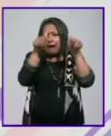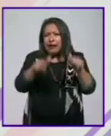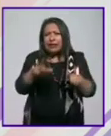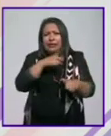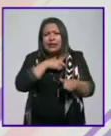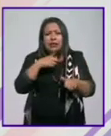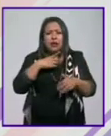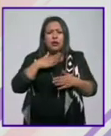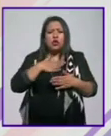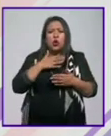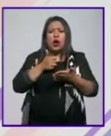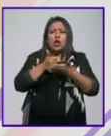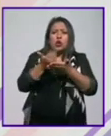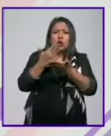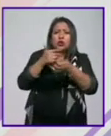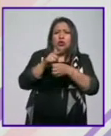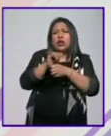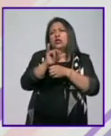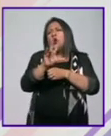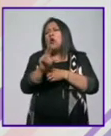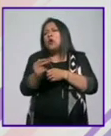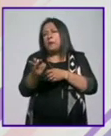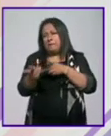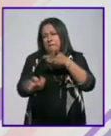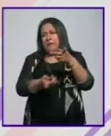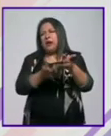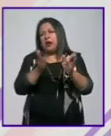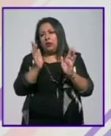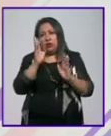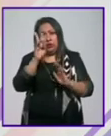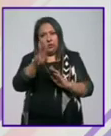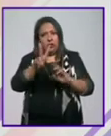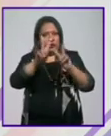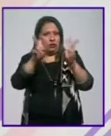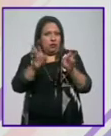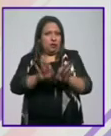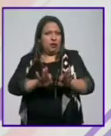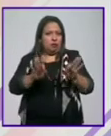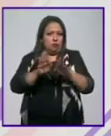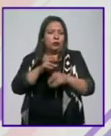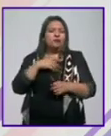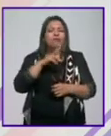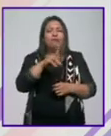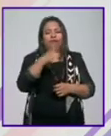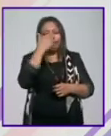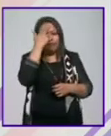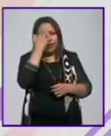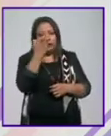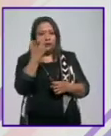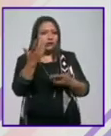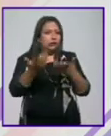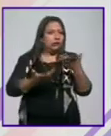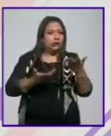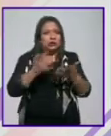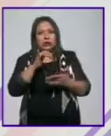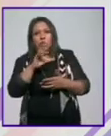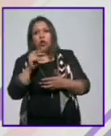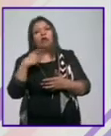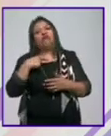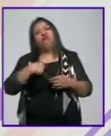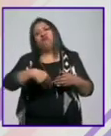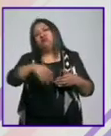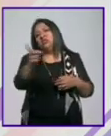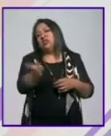tener una función social o no? Que es una de los grandes temas, ¿no? Sí, yo creo que es un dilema que será eterno, pero creo